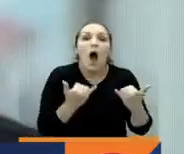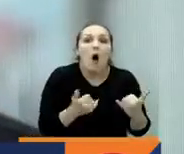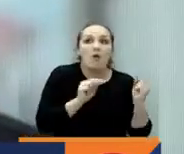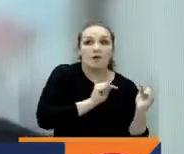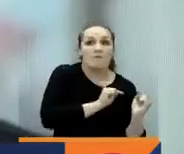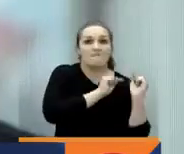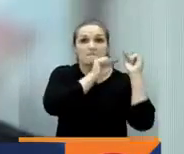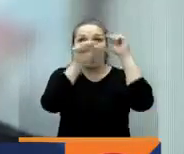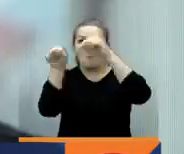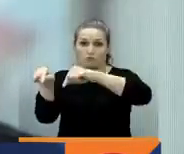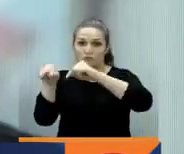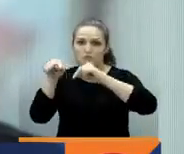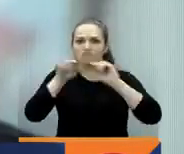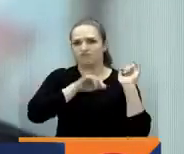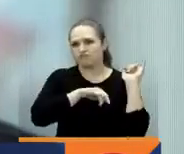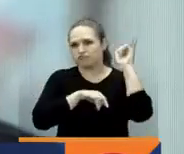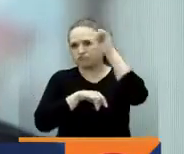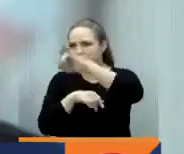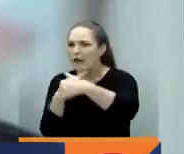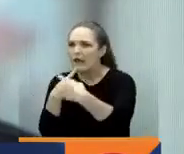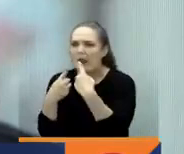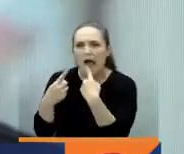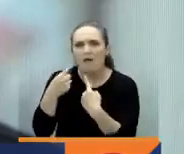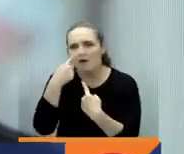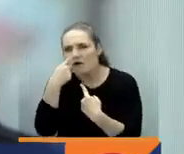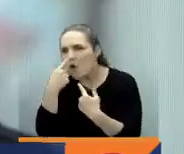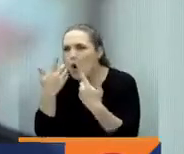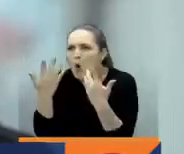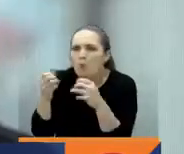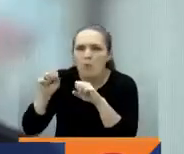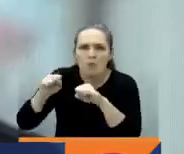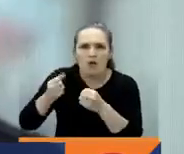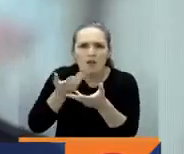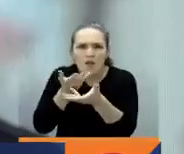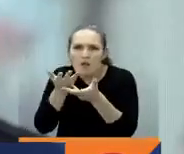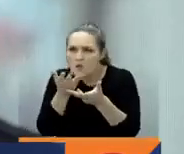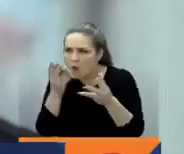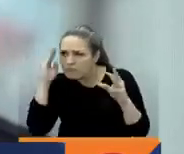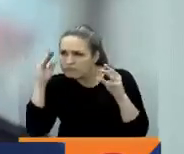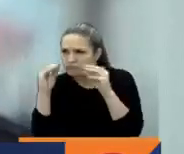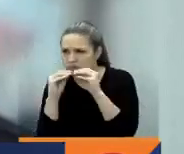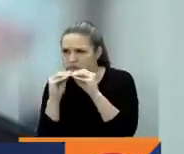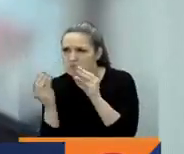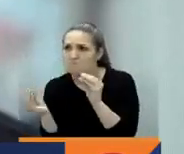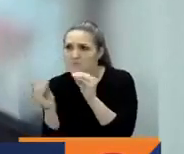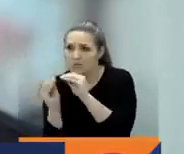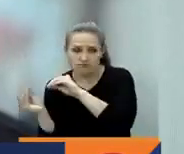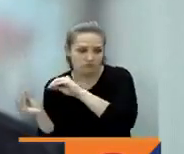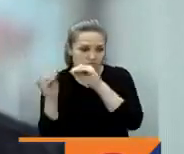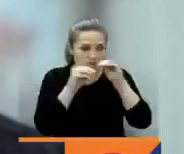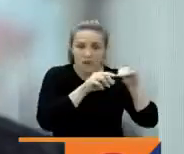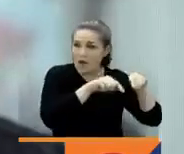las posibilidades de intercambio de producción de generación de conocimiento en vacuna y transferencia tecnológica hacia el